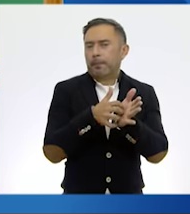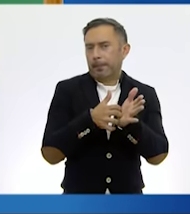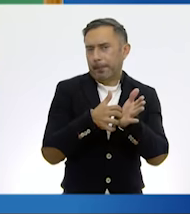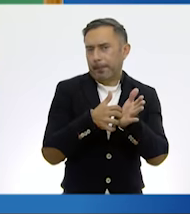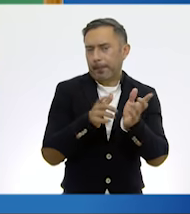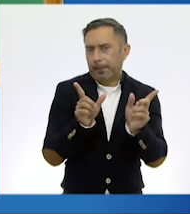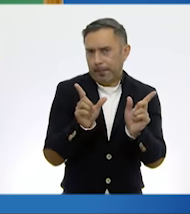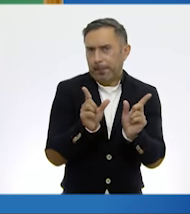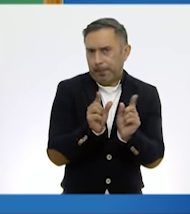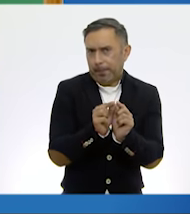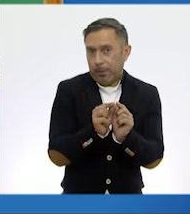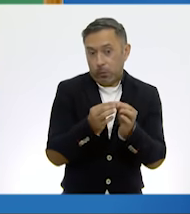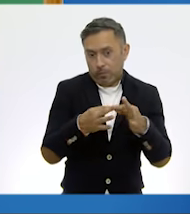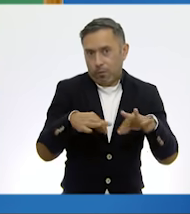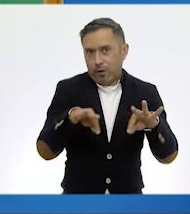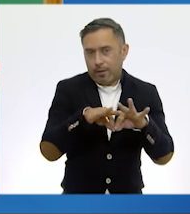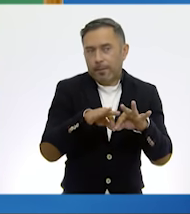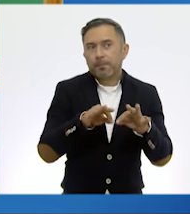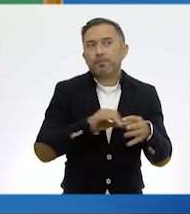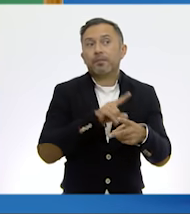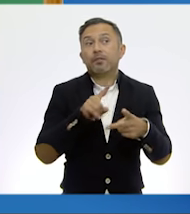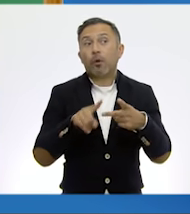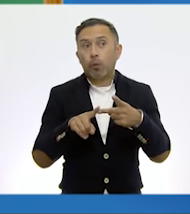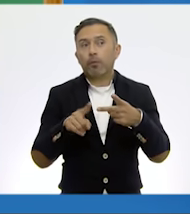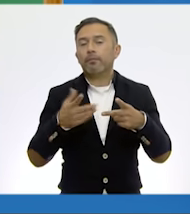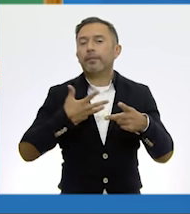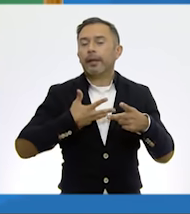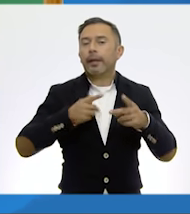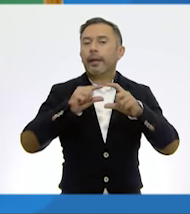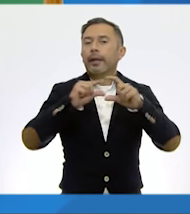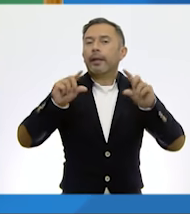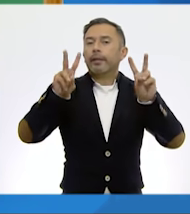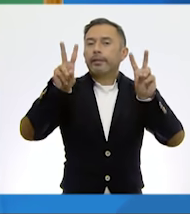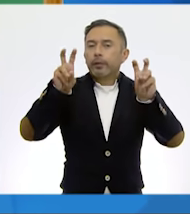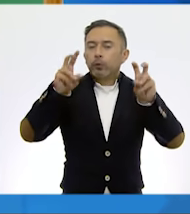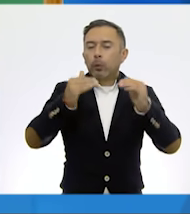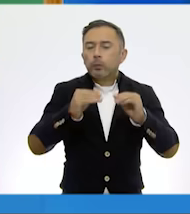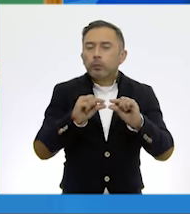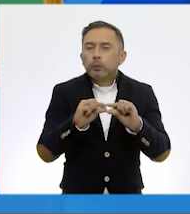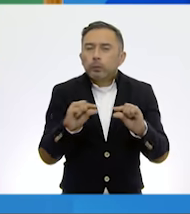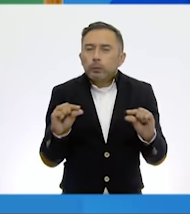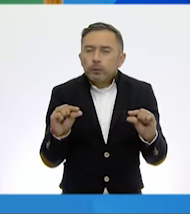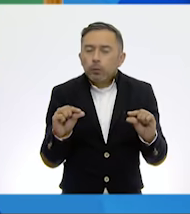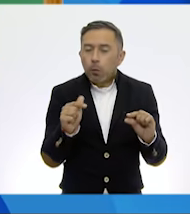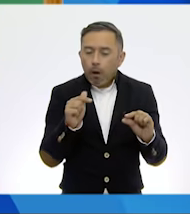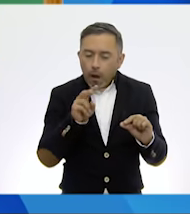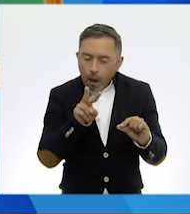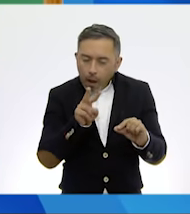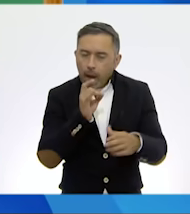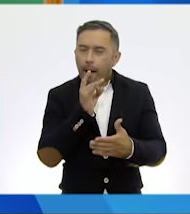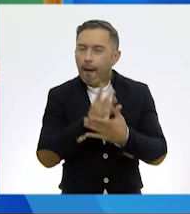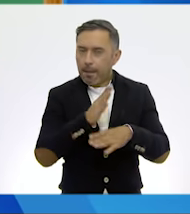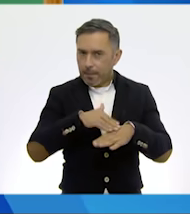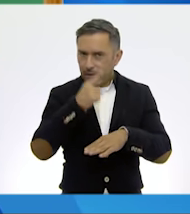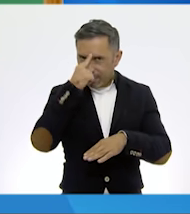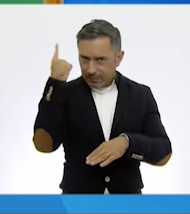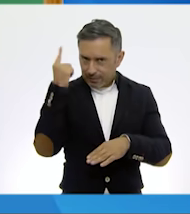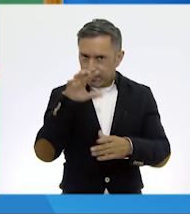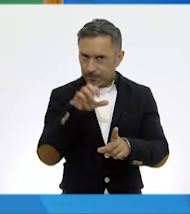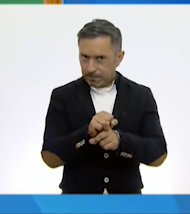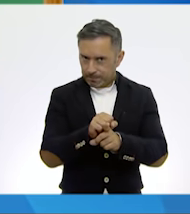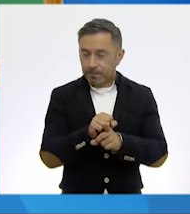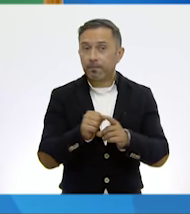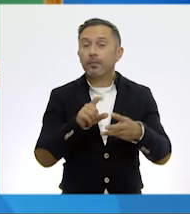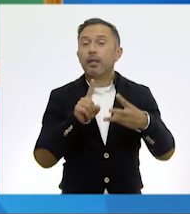El segundo es que incorporan títulos y subtítulos para distinguir la información. El tercero, usan imágenes,